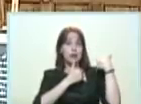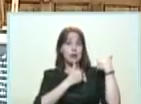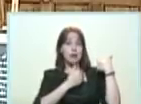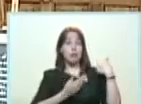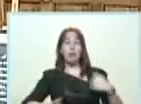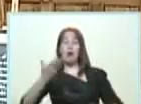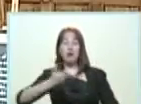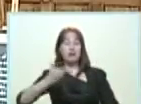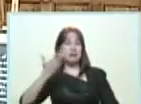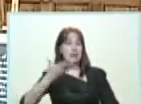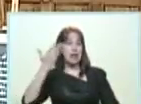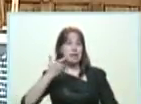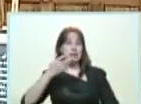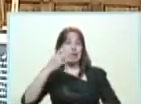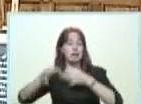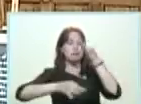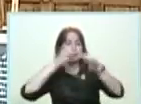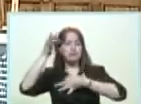preparar